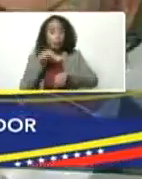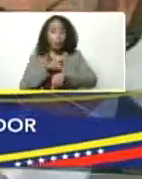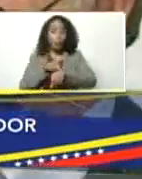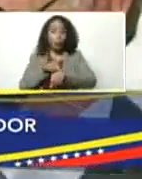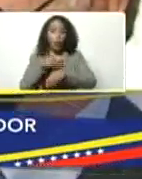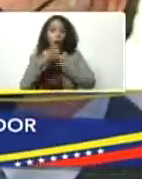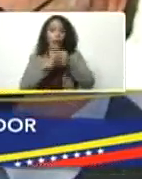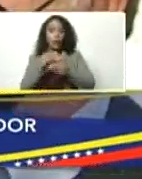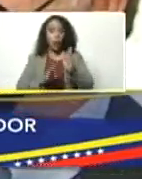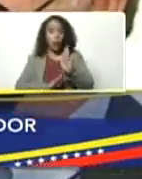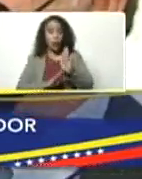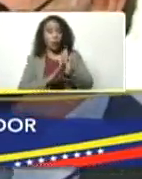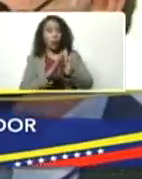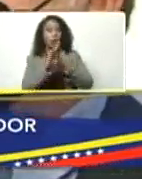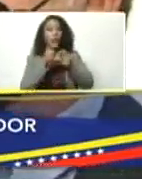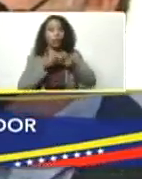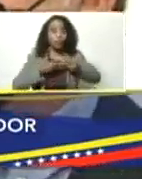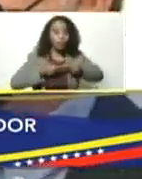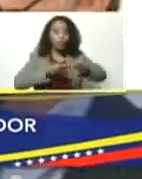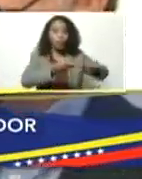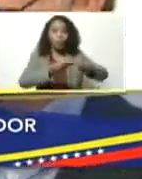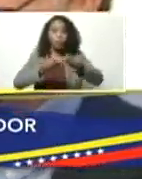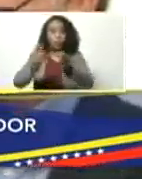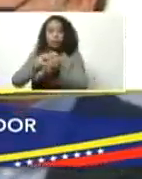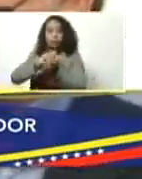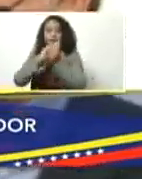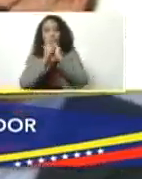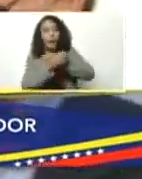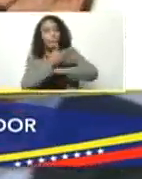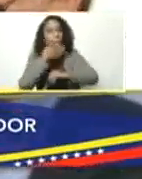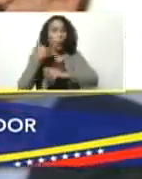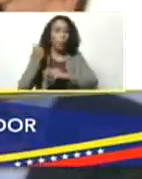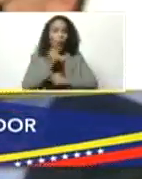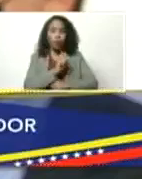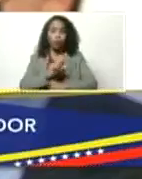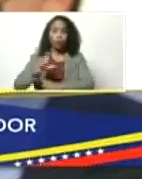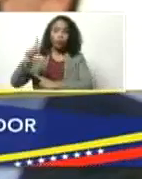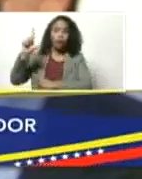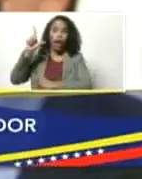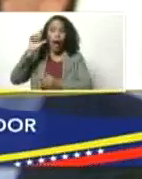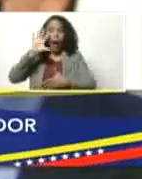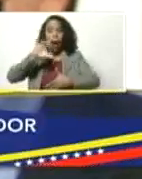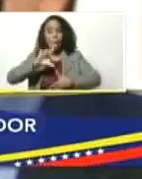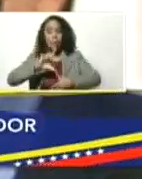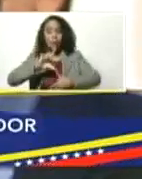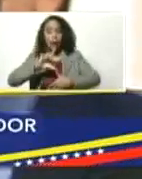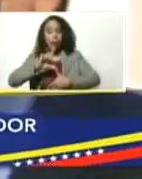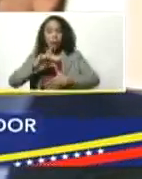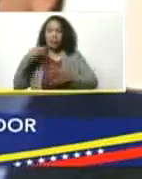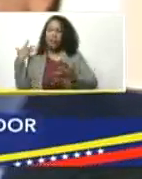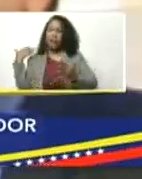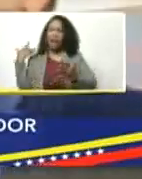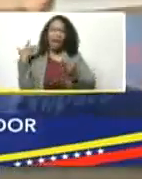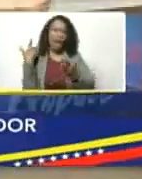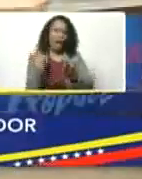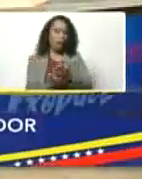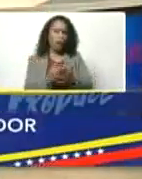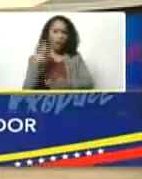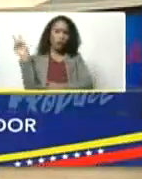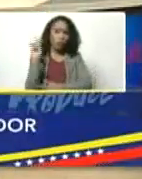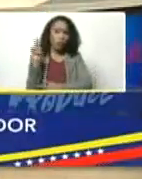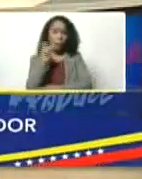pico se distribuyó y se convirtió en los mejores salarios que tuvo América Latina por años,